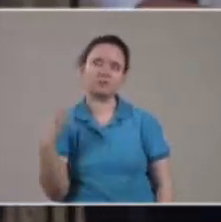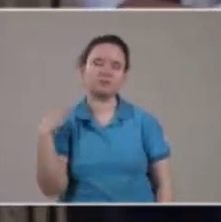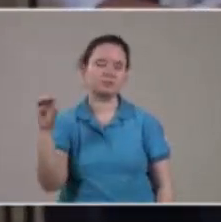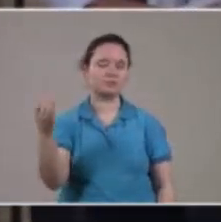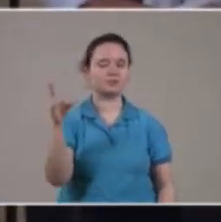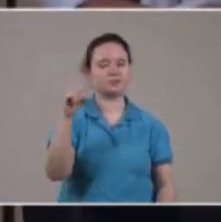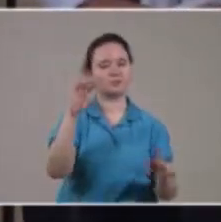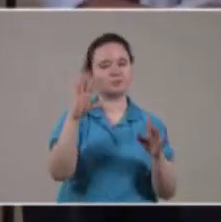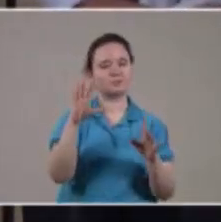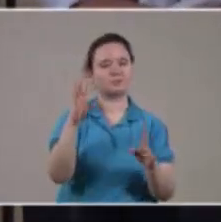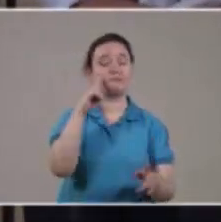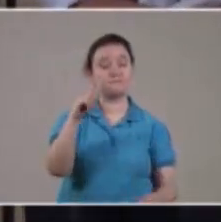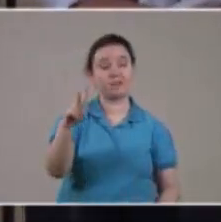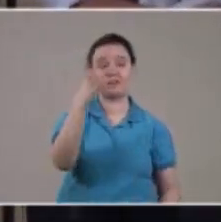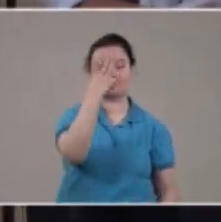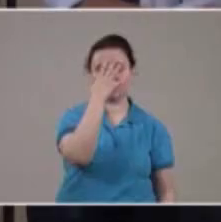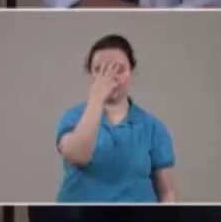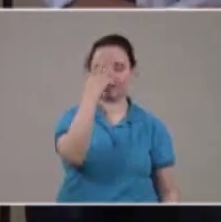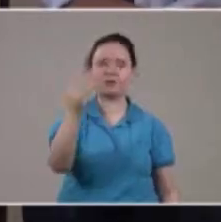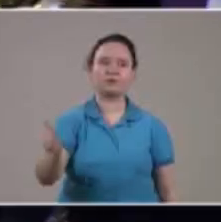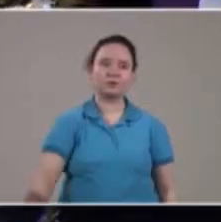Pero David tenía una condición.